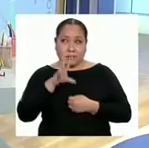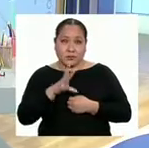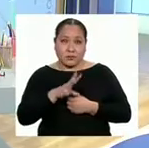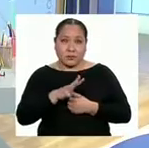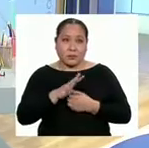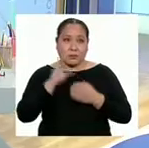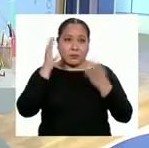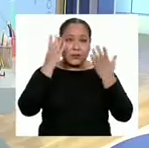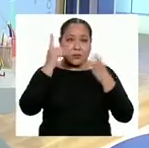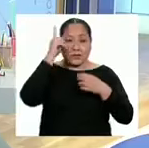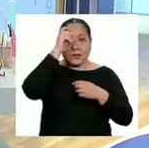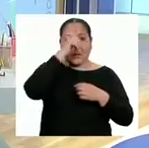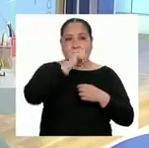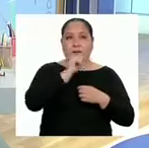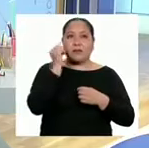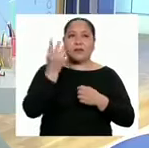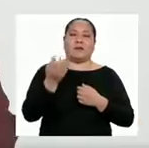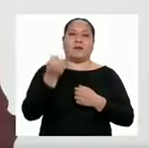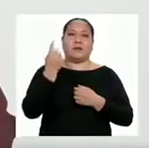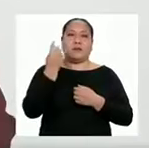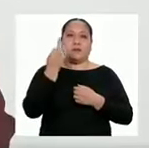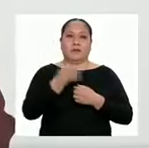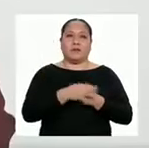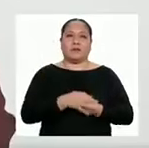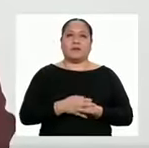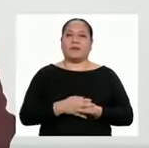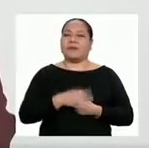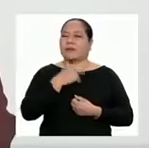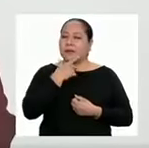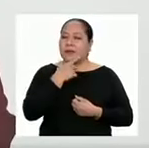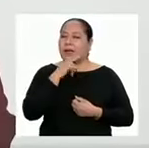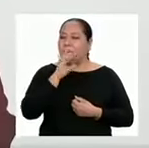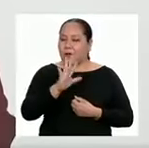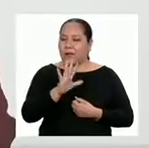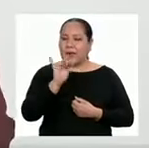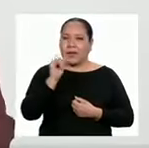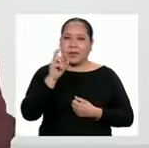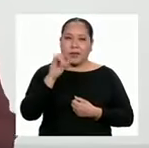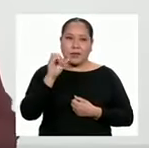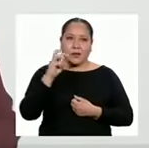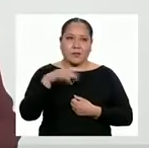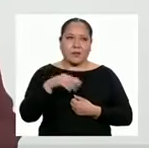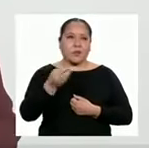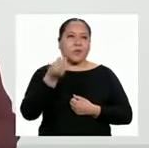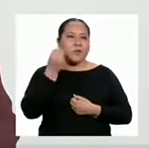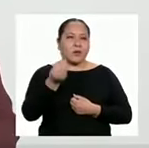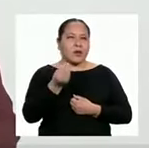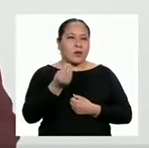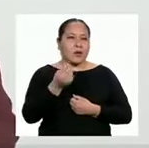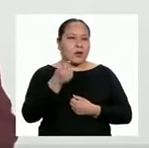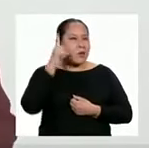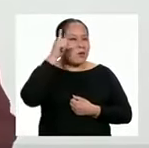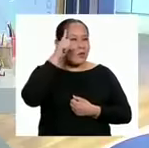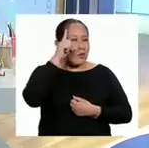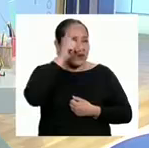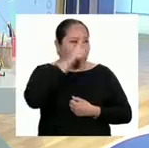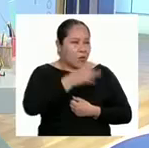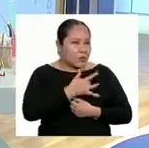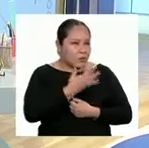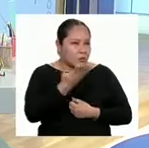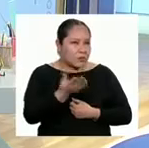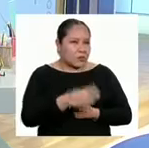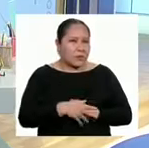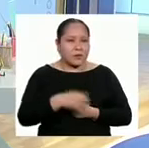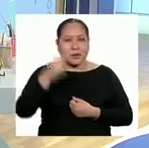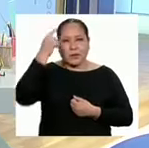ha parecido medio difícil de entender, en verdad. A ver, Yaremis, ¿por qué lo has sentido difícil?